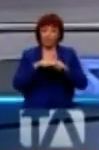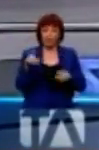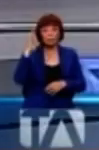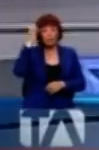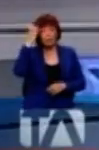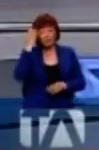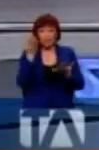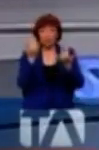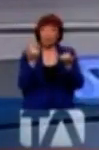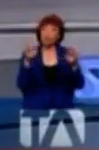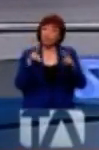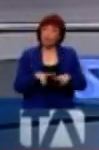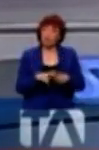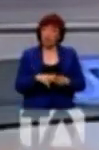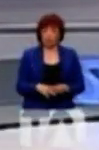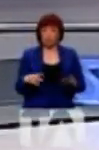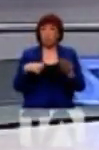preocuparle las tarifas de los boletos.